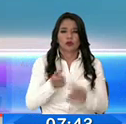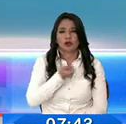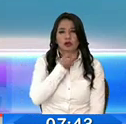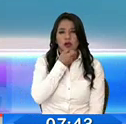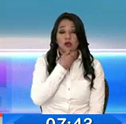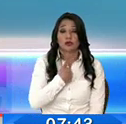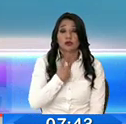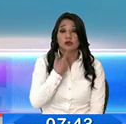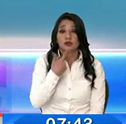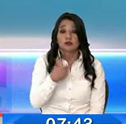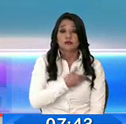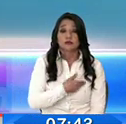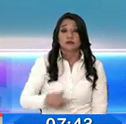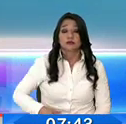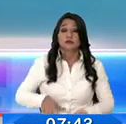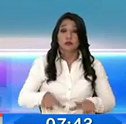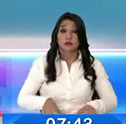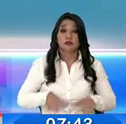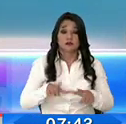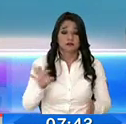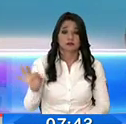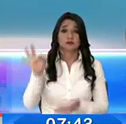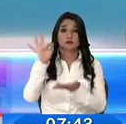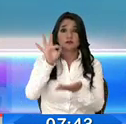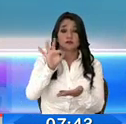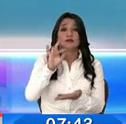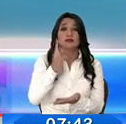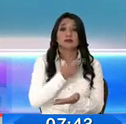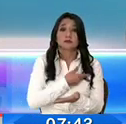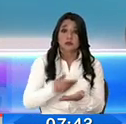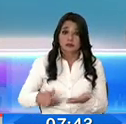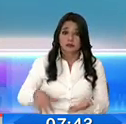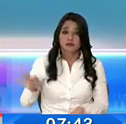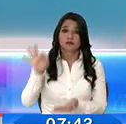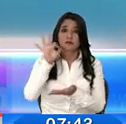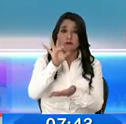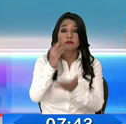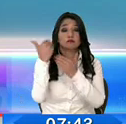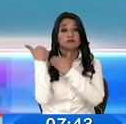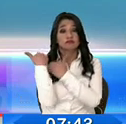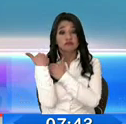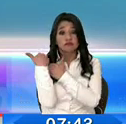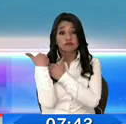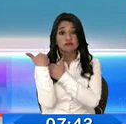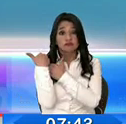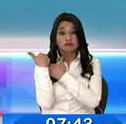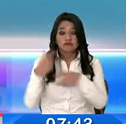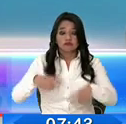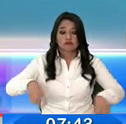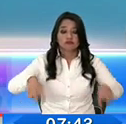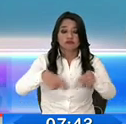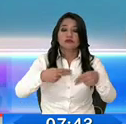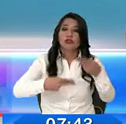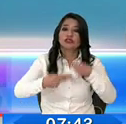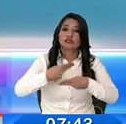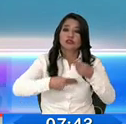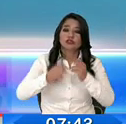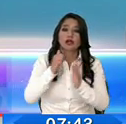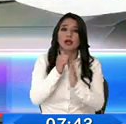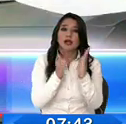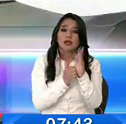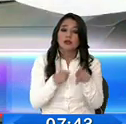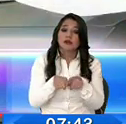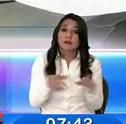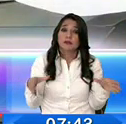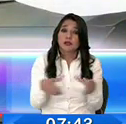hemos dicho al señor presidente que designe al señor vicepresidente como encargado de la mesa de negociación para una agenda de competitividad